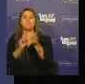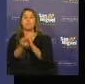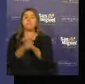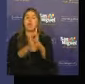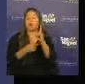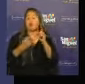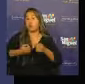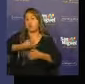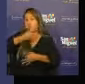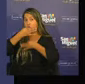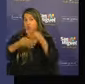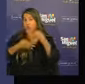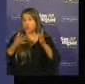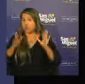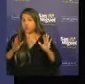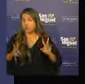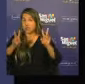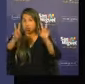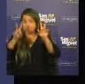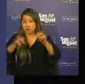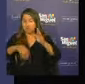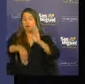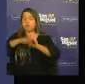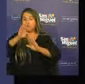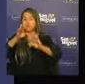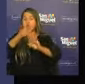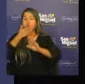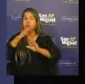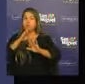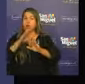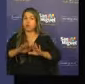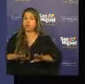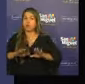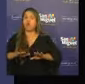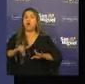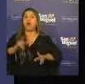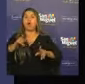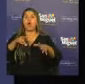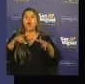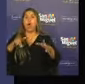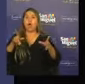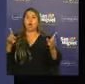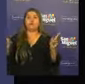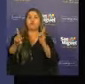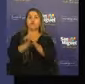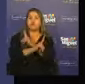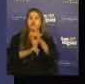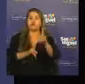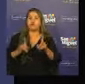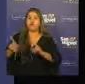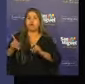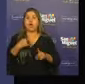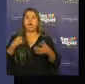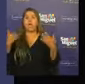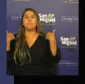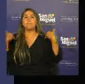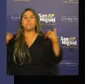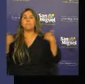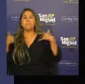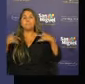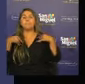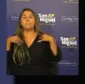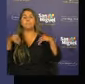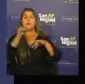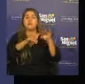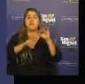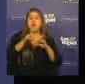más en términos ya más aterrizados, como a mover la tierra, a arar la tierra, a